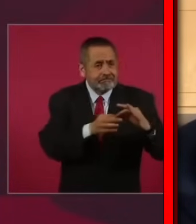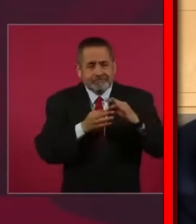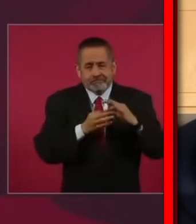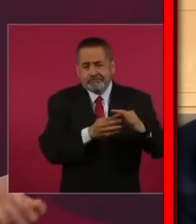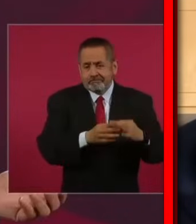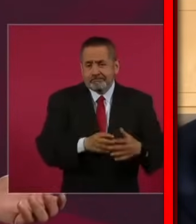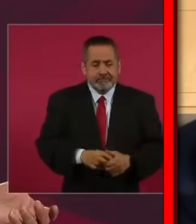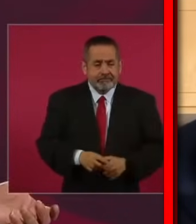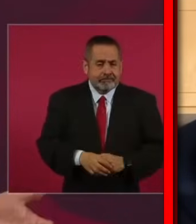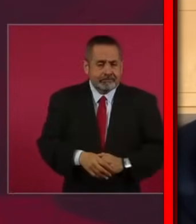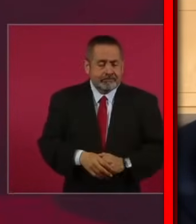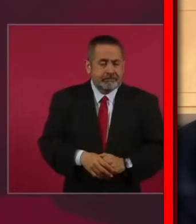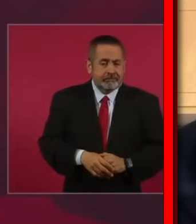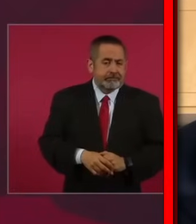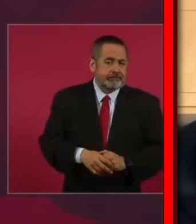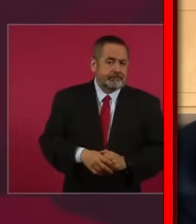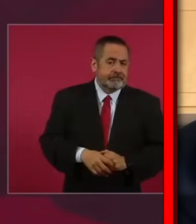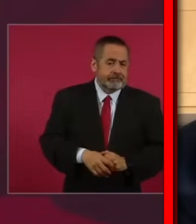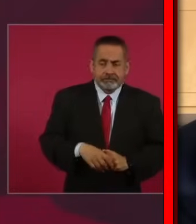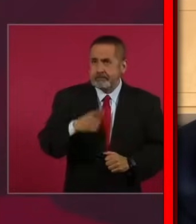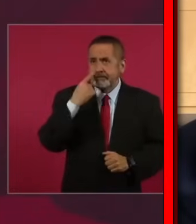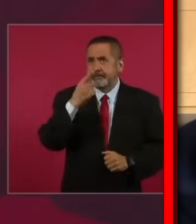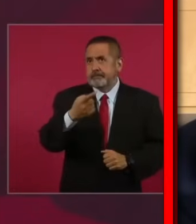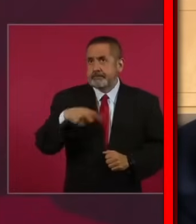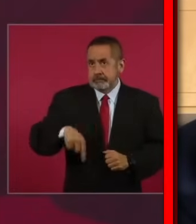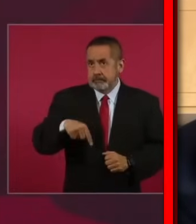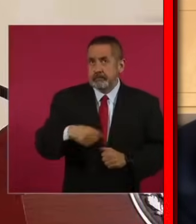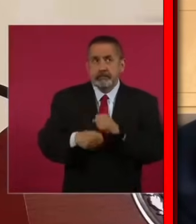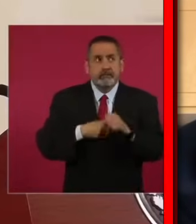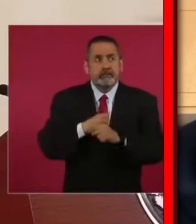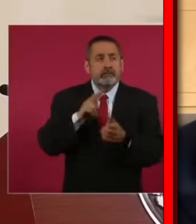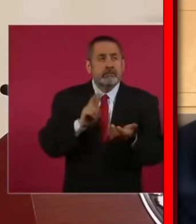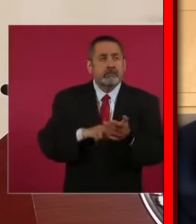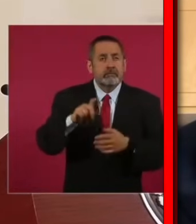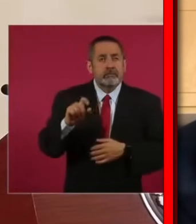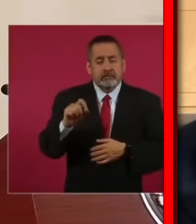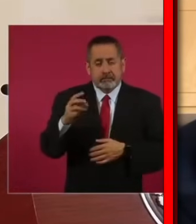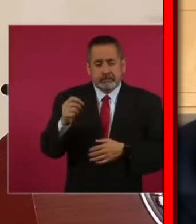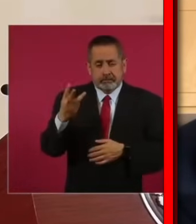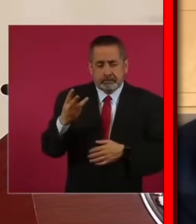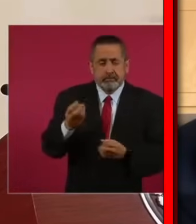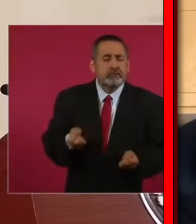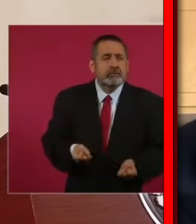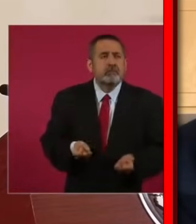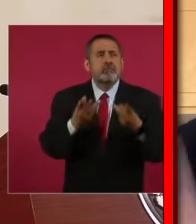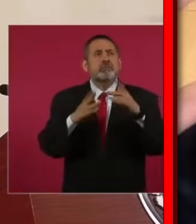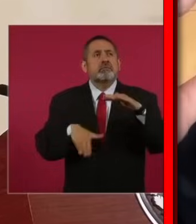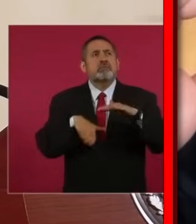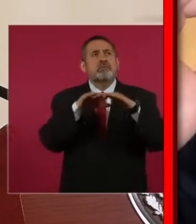familiares nada más este año pues vamos a llegar